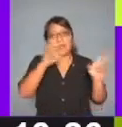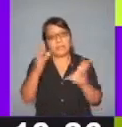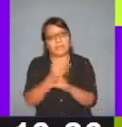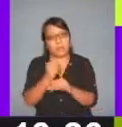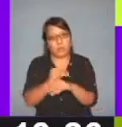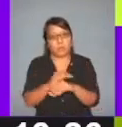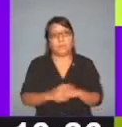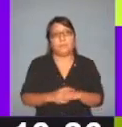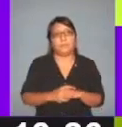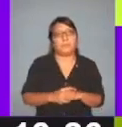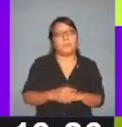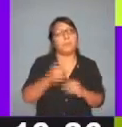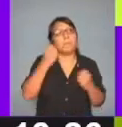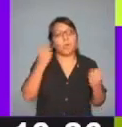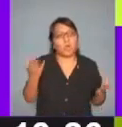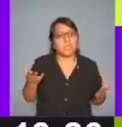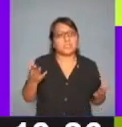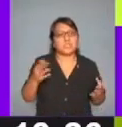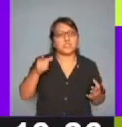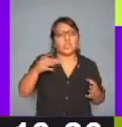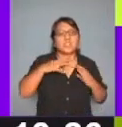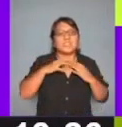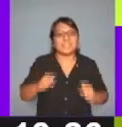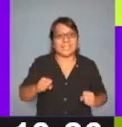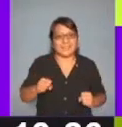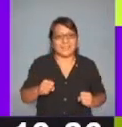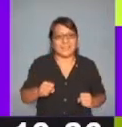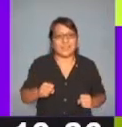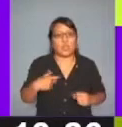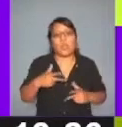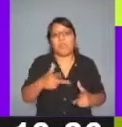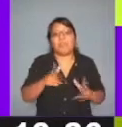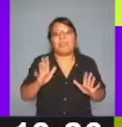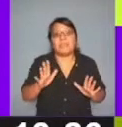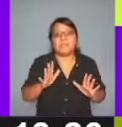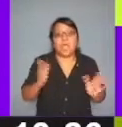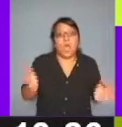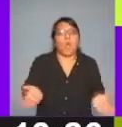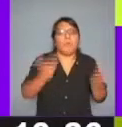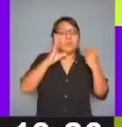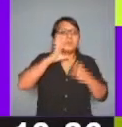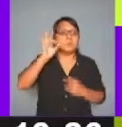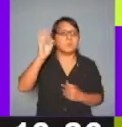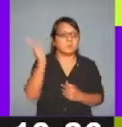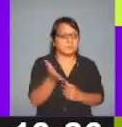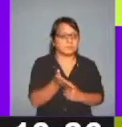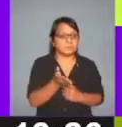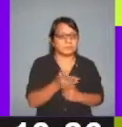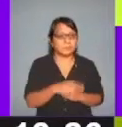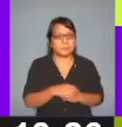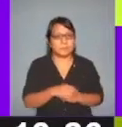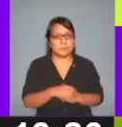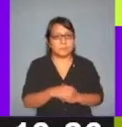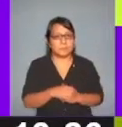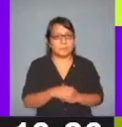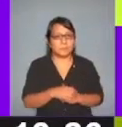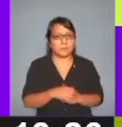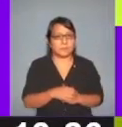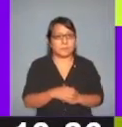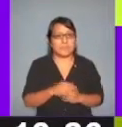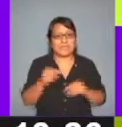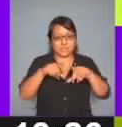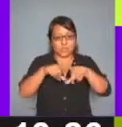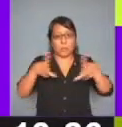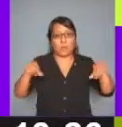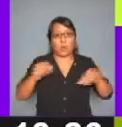por eso Pablo yino hace alusión a esto de que se han aumentado 50% los boletos de los